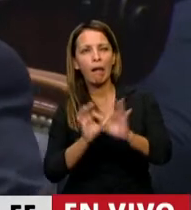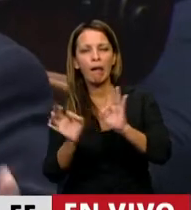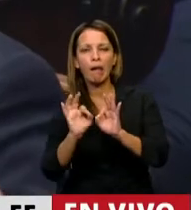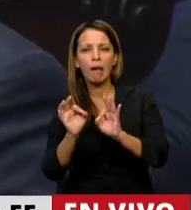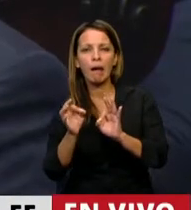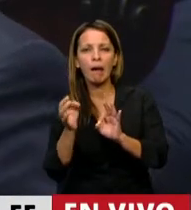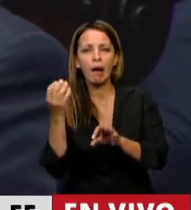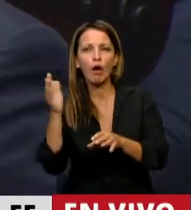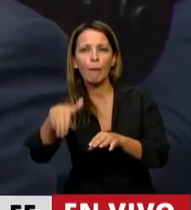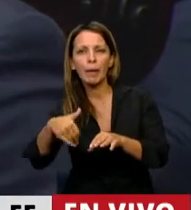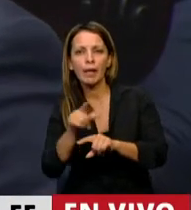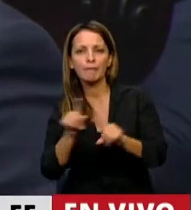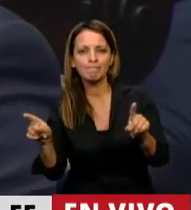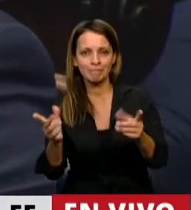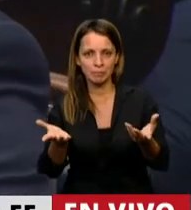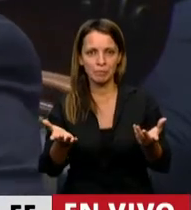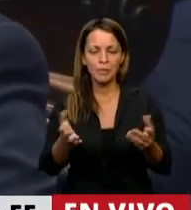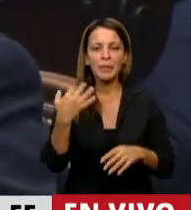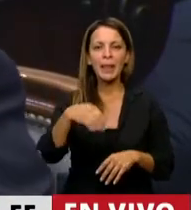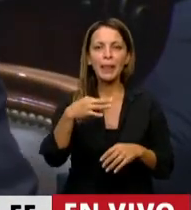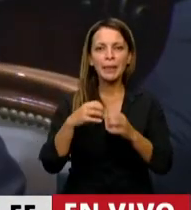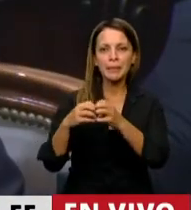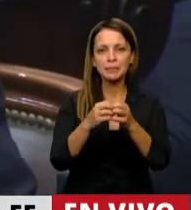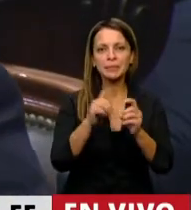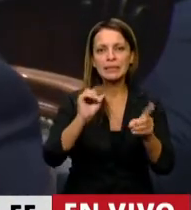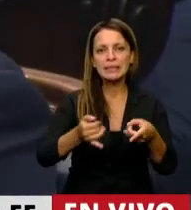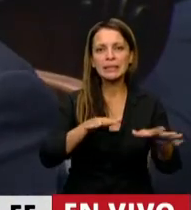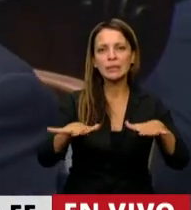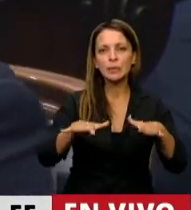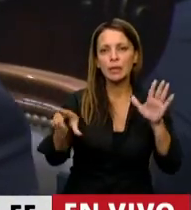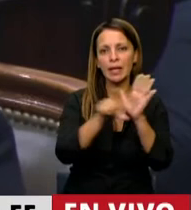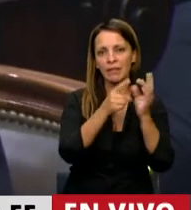Sí, claramente, podemos discutir marcos legales diferentes.